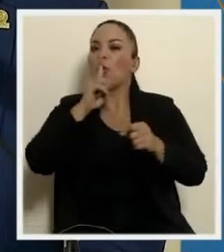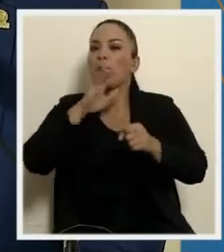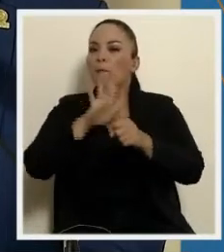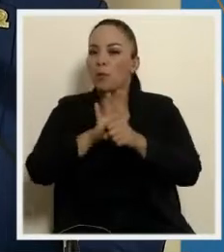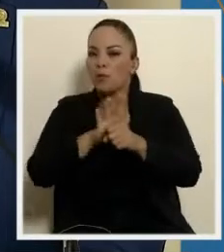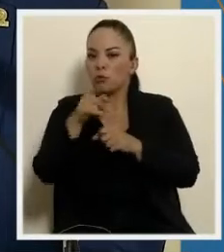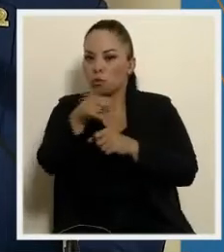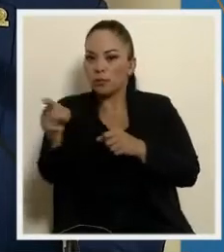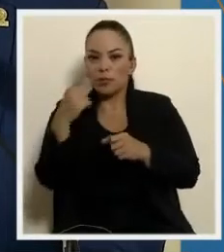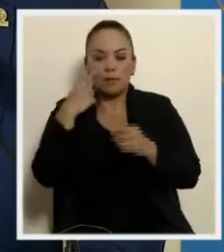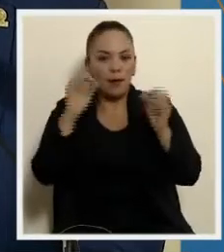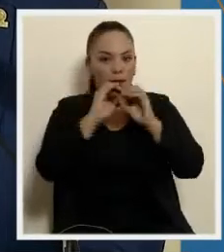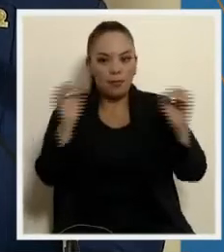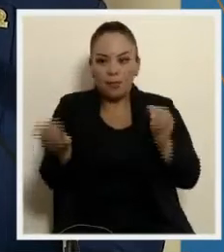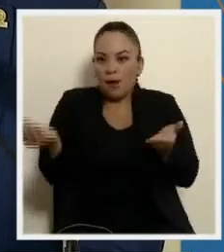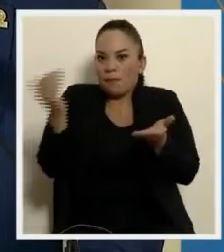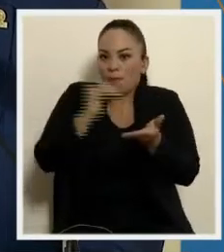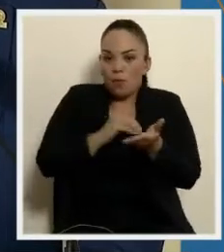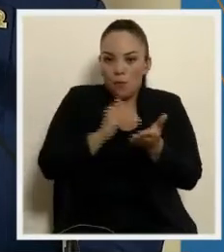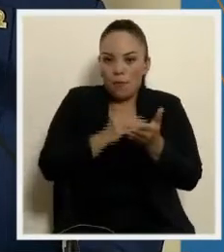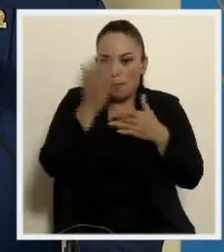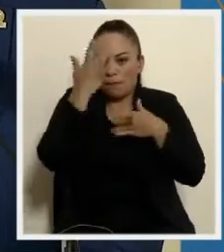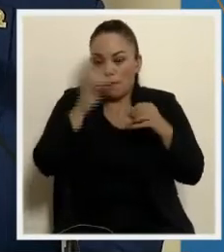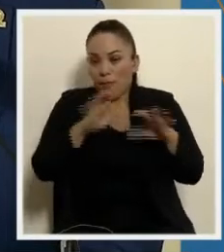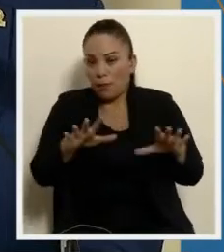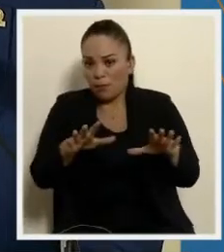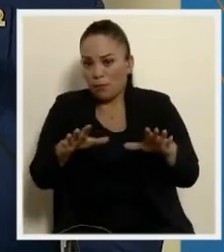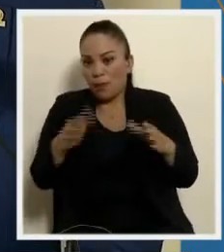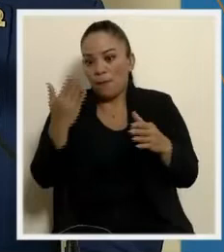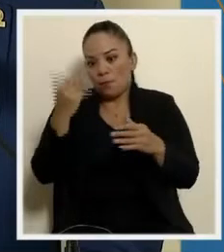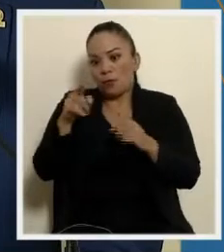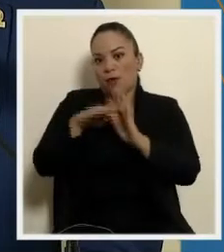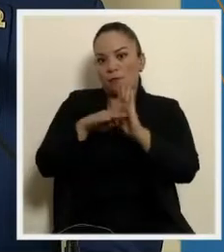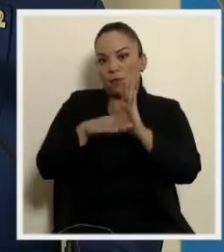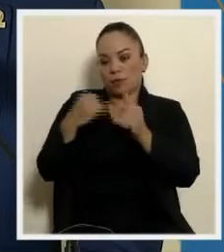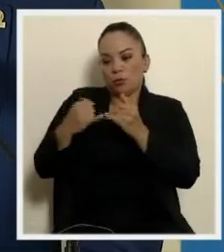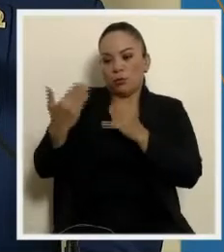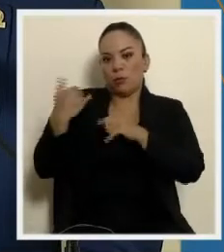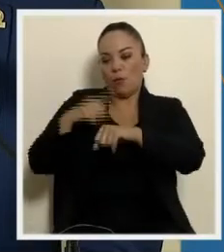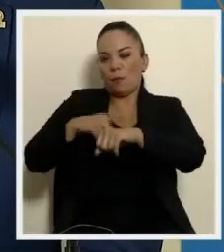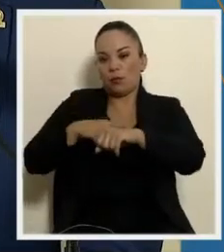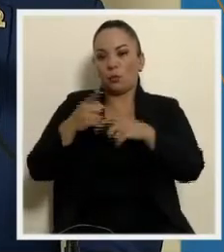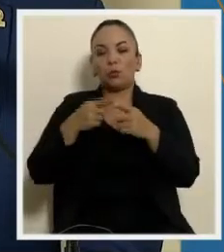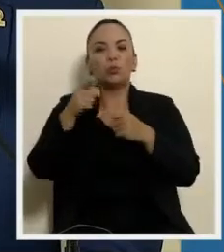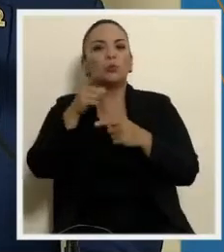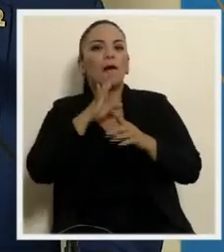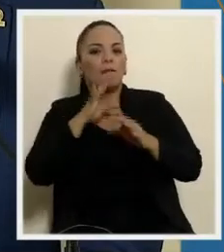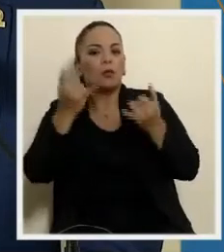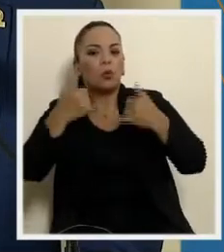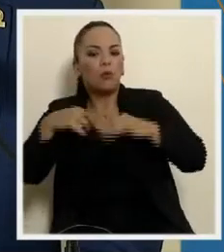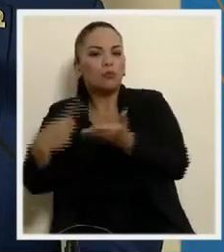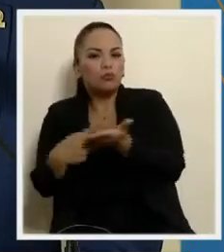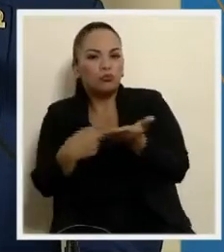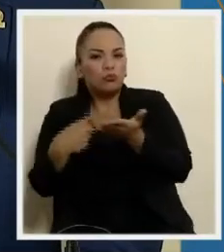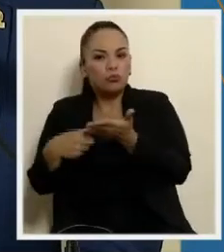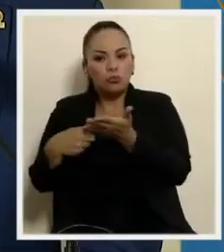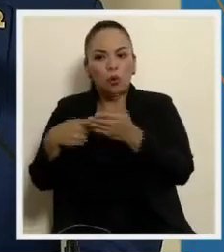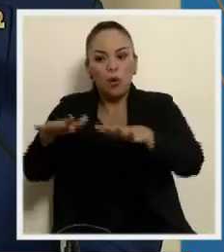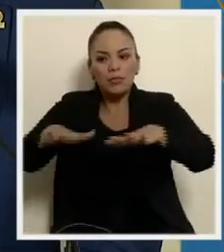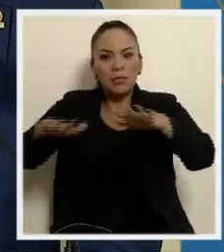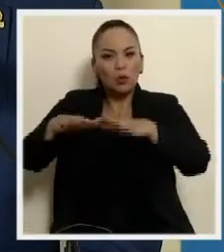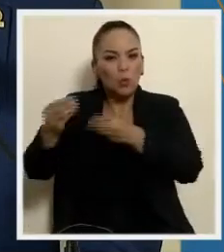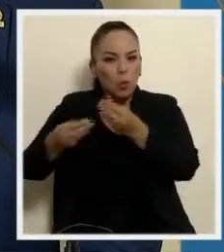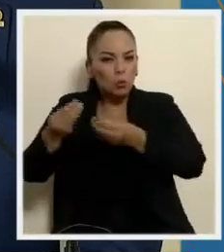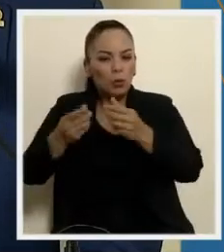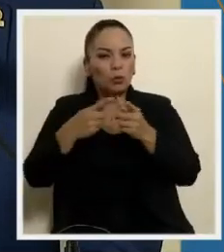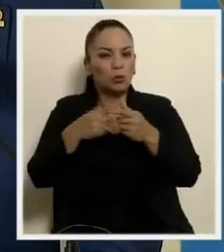estas situaciones que también terminan impactando a la economía, de las medidas casi de última hora? Usted todavía habla de conversaciones con el sector productivo. Quería consultarle, ¿a quién están